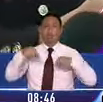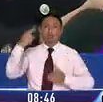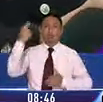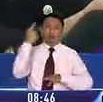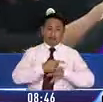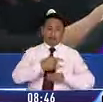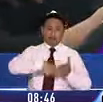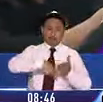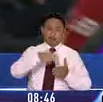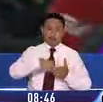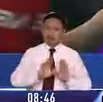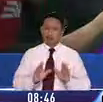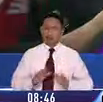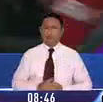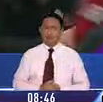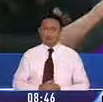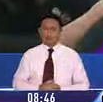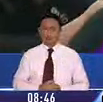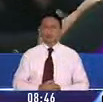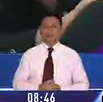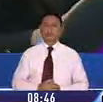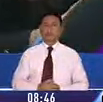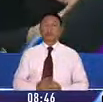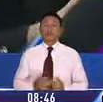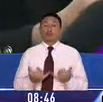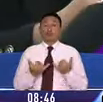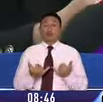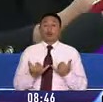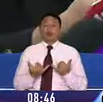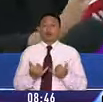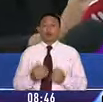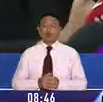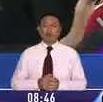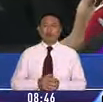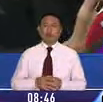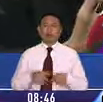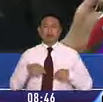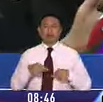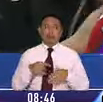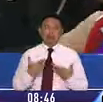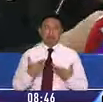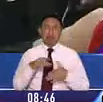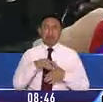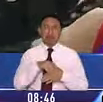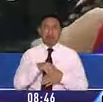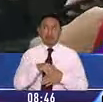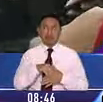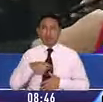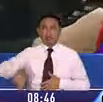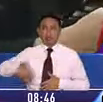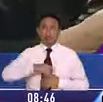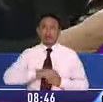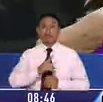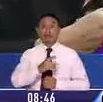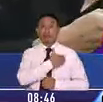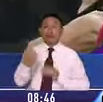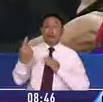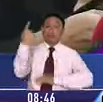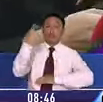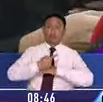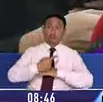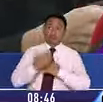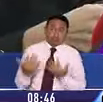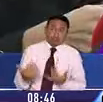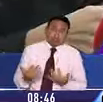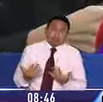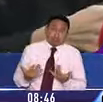una posición de la Corte. El día de hoy, pues, estamos pendientes de cuáles son las disposiciones que nos dé nuestro presidente de la República